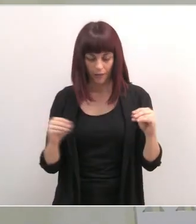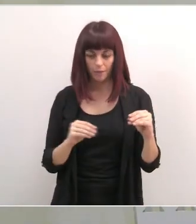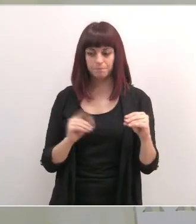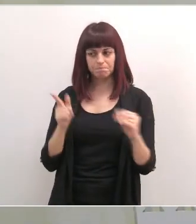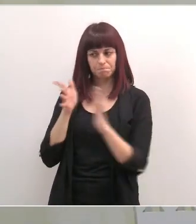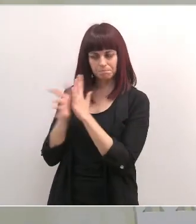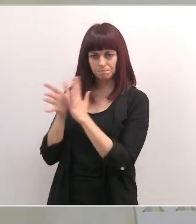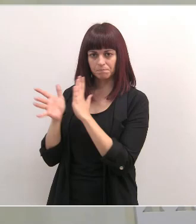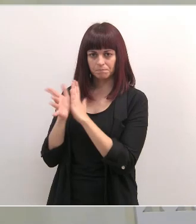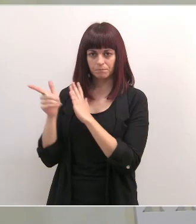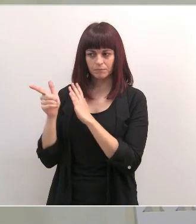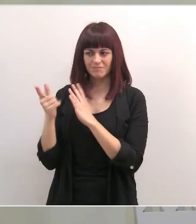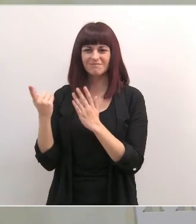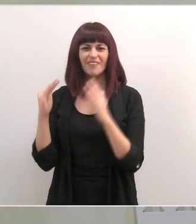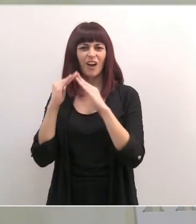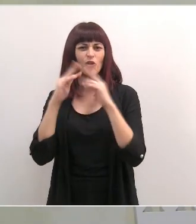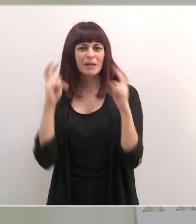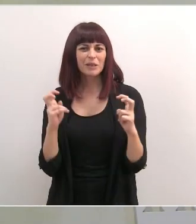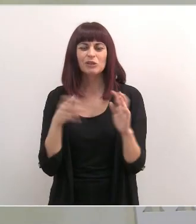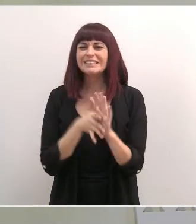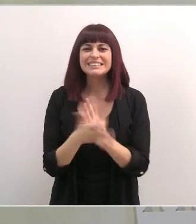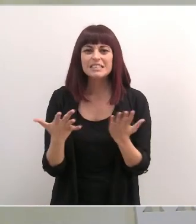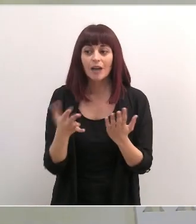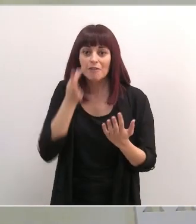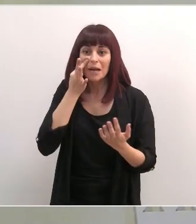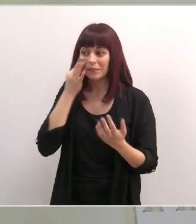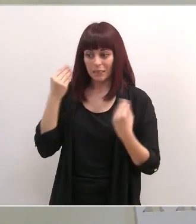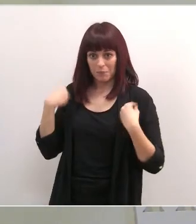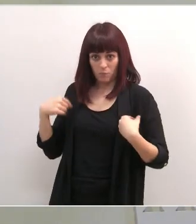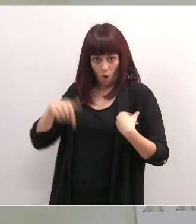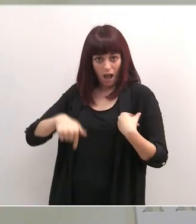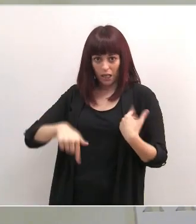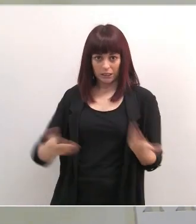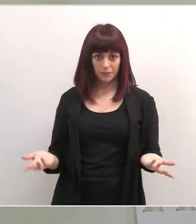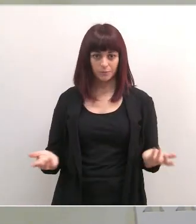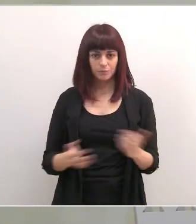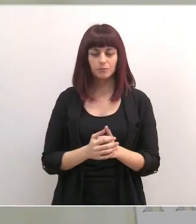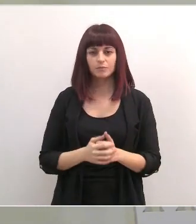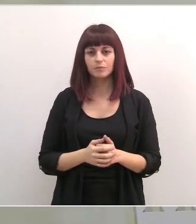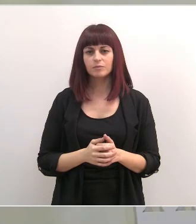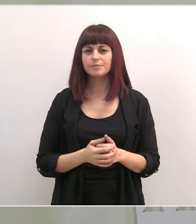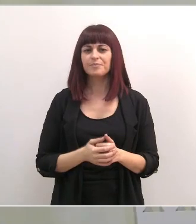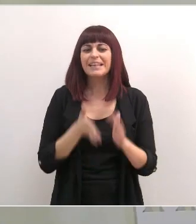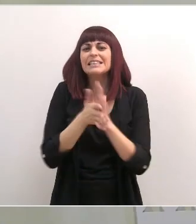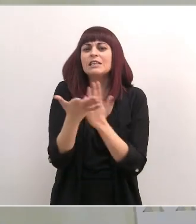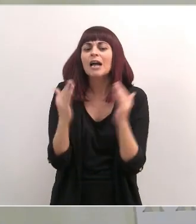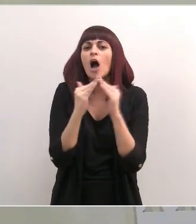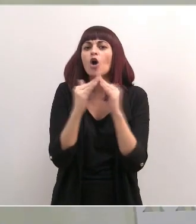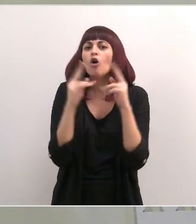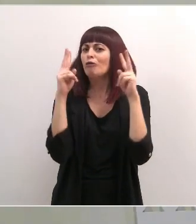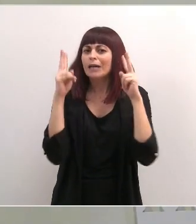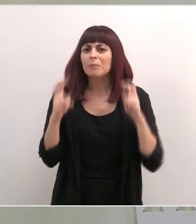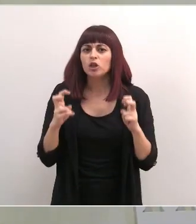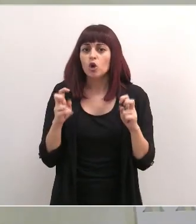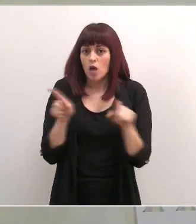le explica lo que él quiere como confinamiento domiciliario, realmente lo que tenemos ya aquí. O sea, realmente habría que ver a qué nos referimos, al confinamiento estricto